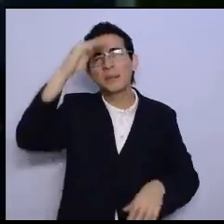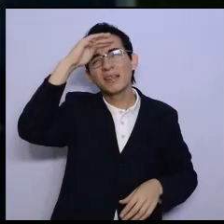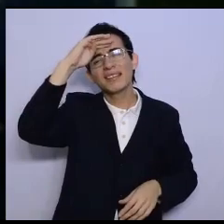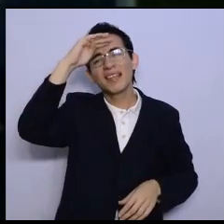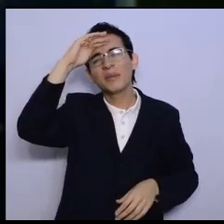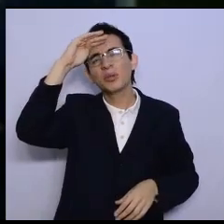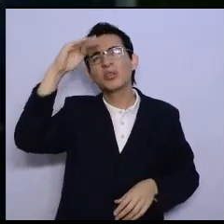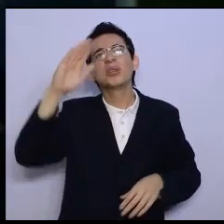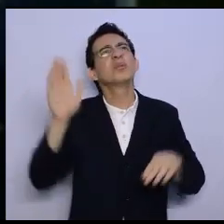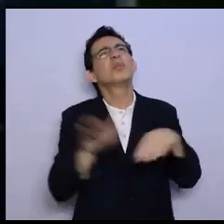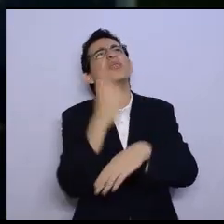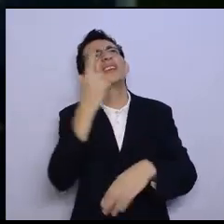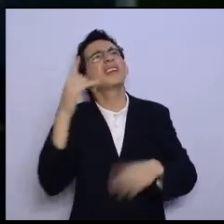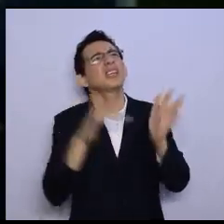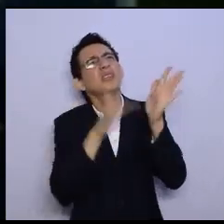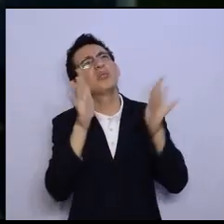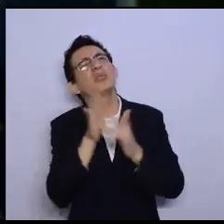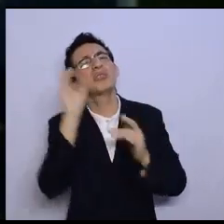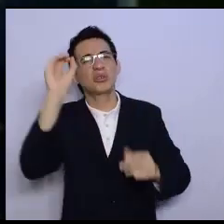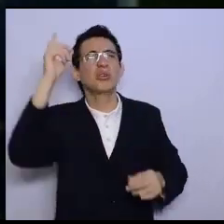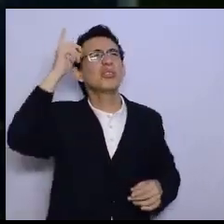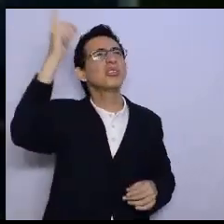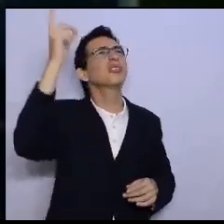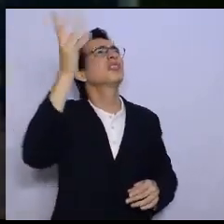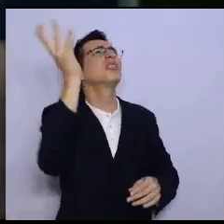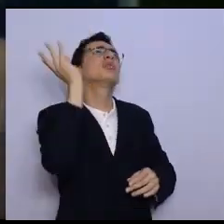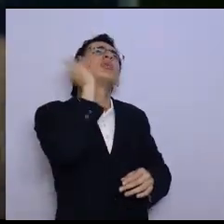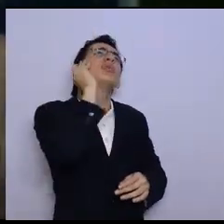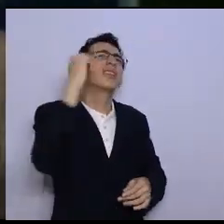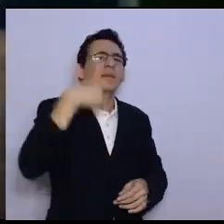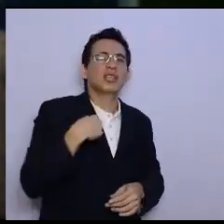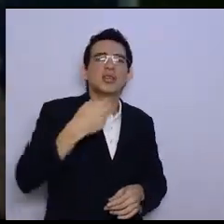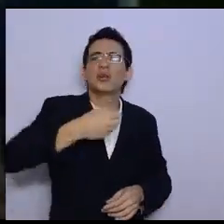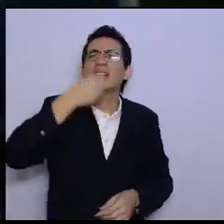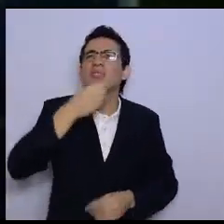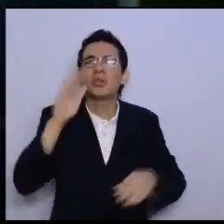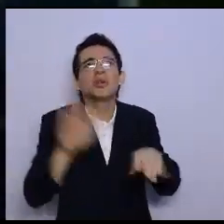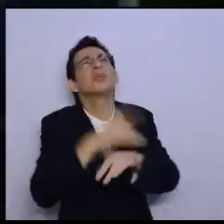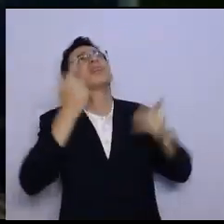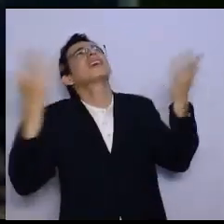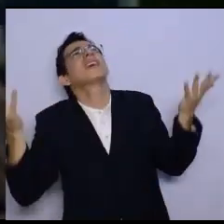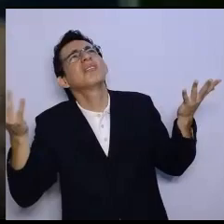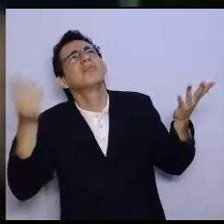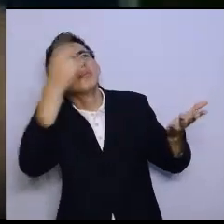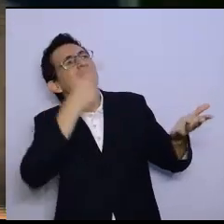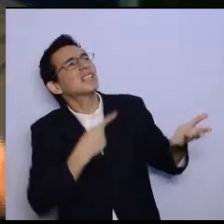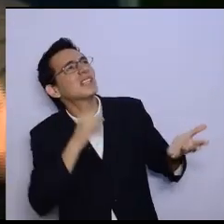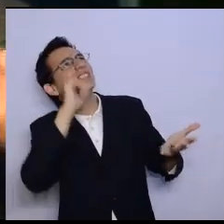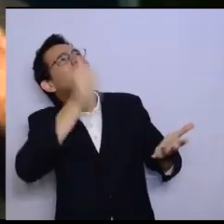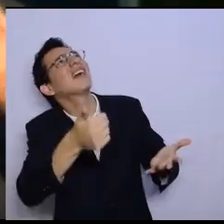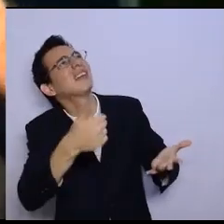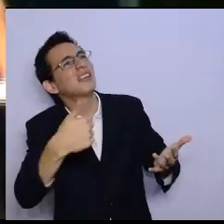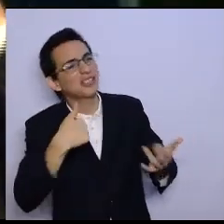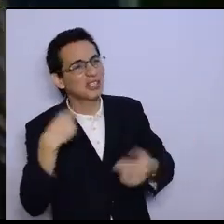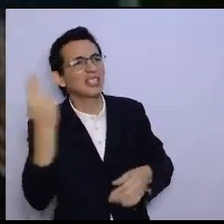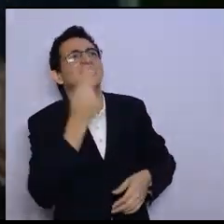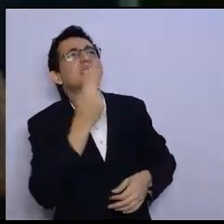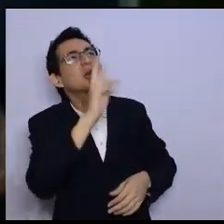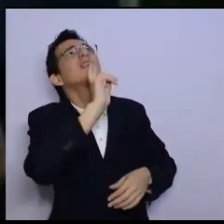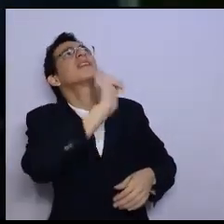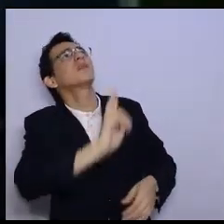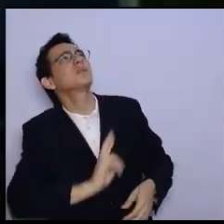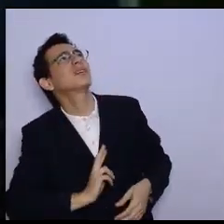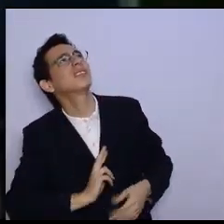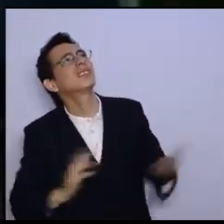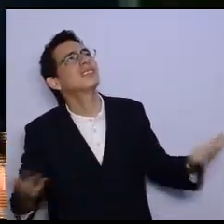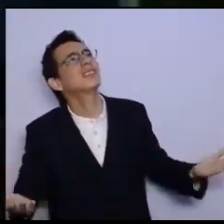que Dios no escucha nuestra oración. Él sabe perfectamente cuando estamos unidos en situaciones que sobrepasan nuestro